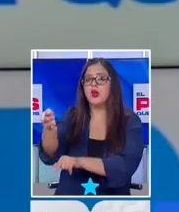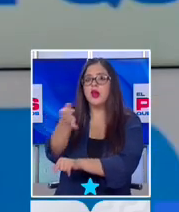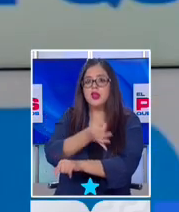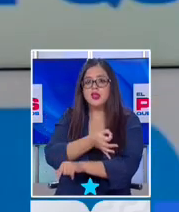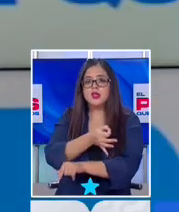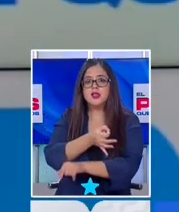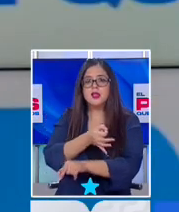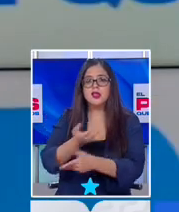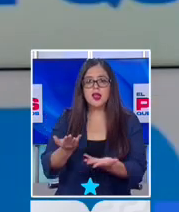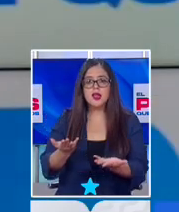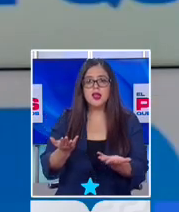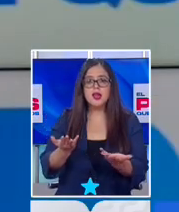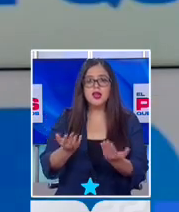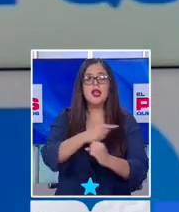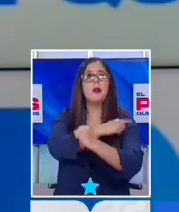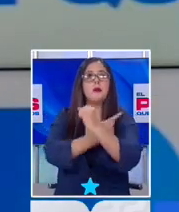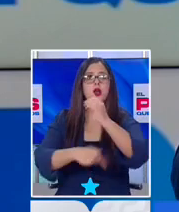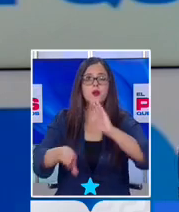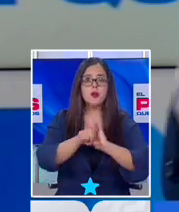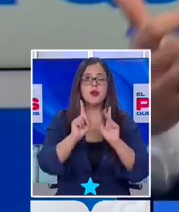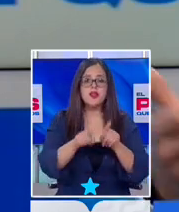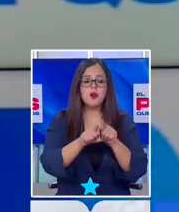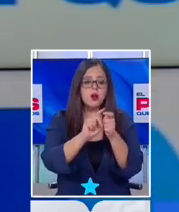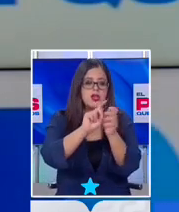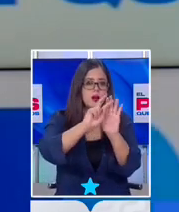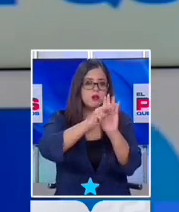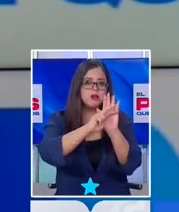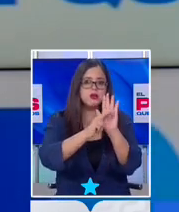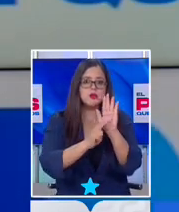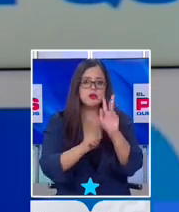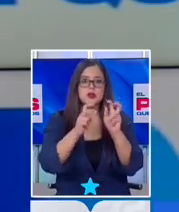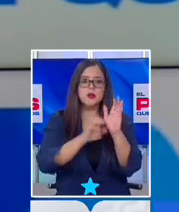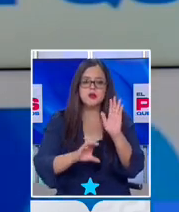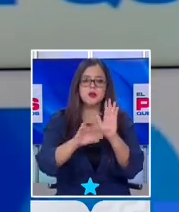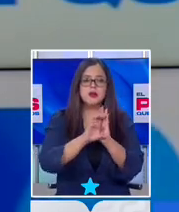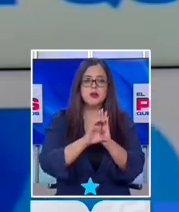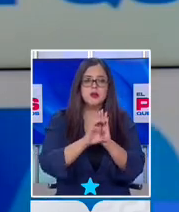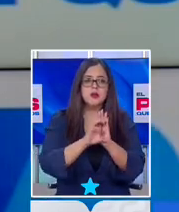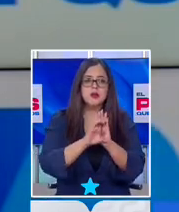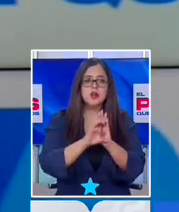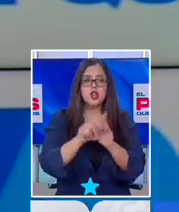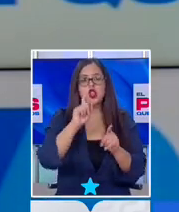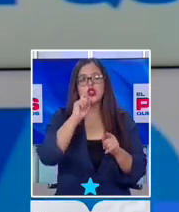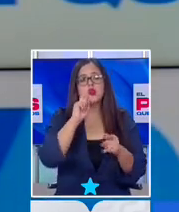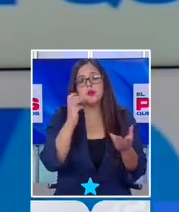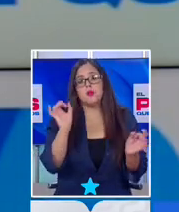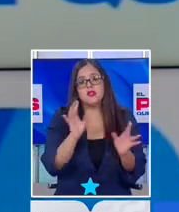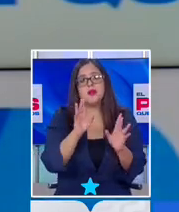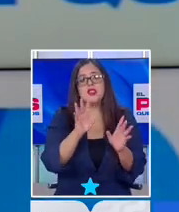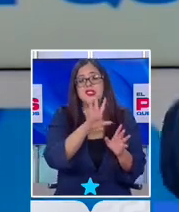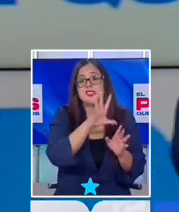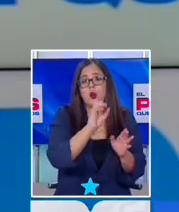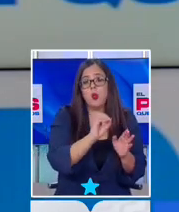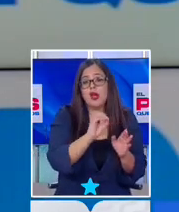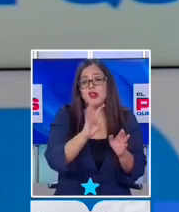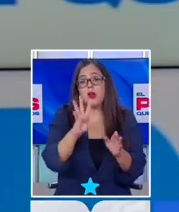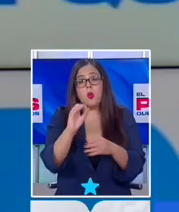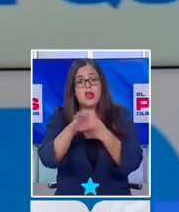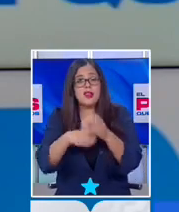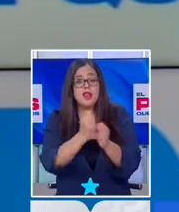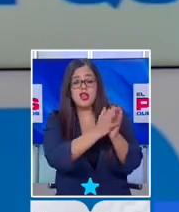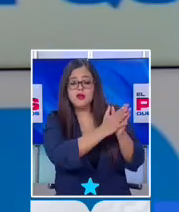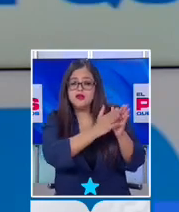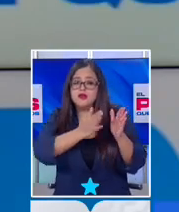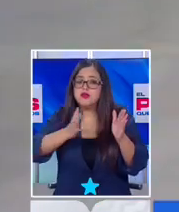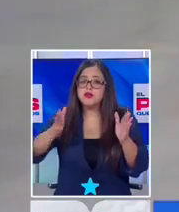finalmente legislador también tiene que perfeccionando va adecuando lo que es la constitución no va a durar 50 40 años igual digamos porque las sociedades ya no